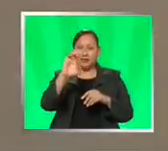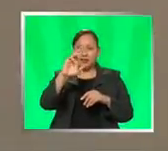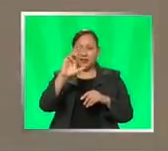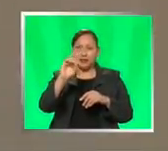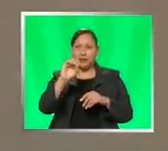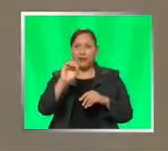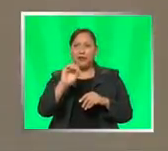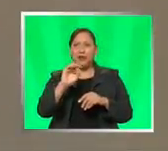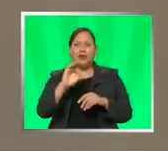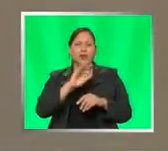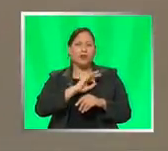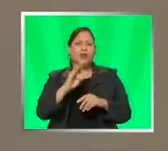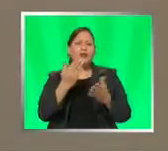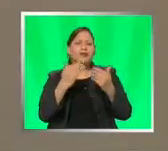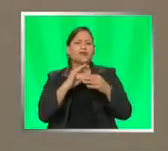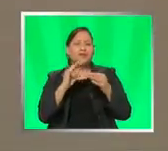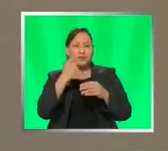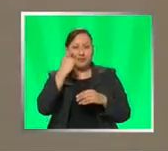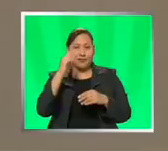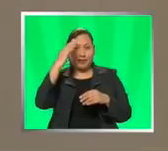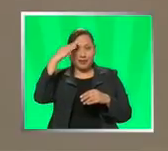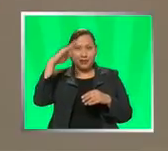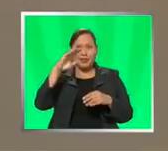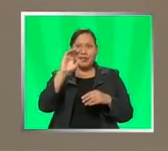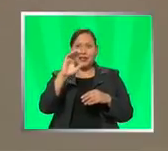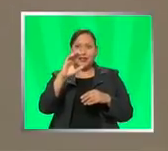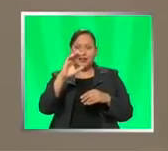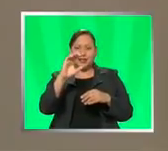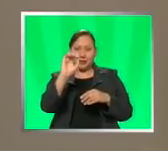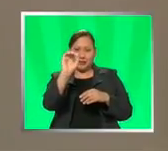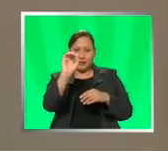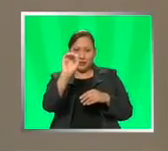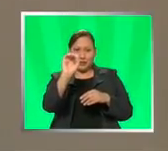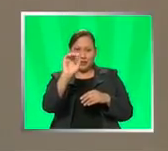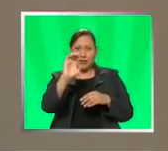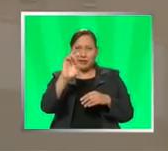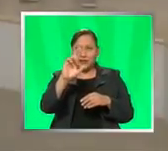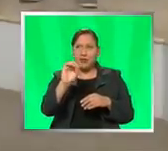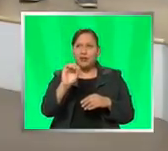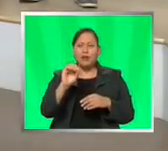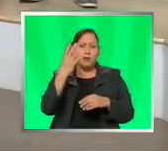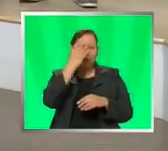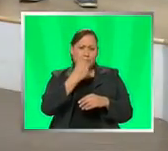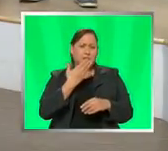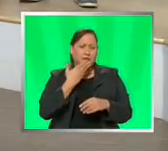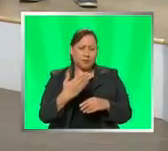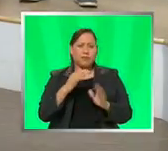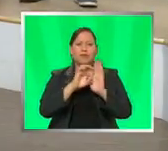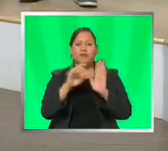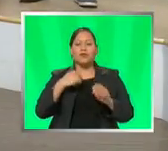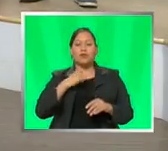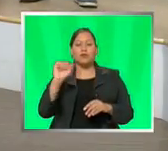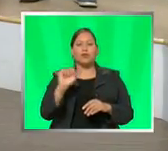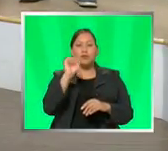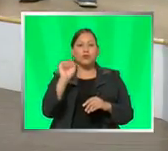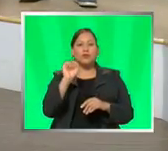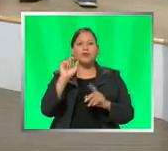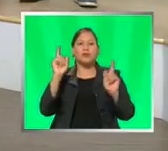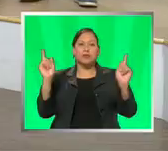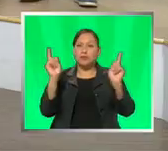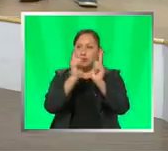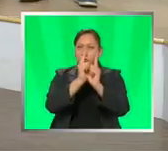¿qué te puedo decir? Señora Cero fue para mí, fue algo maravilloso. Tuve la suerte de haber coincidido con